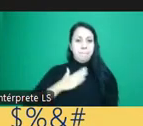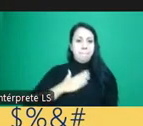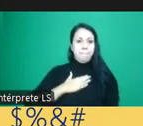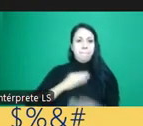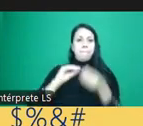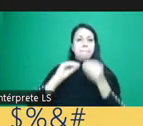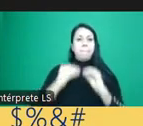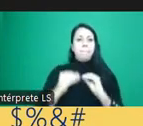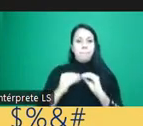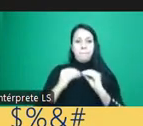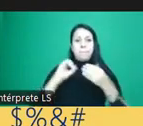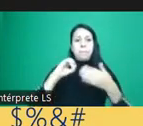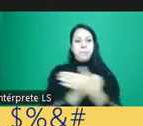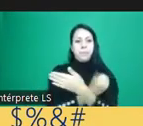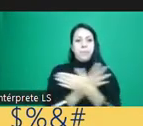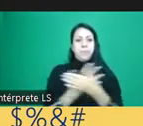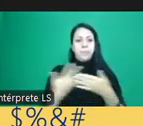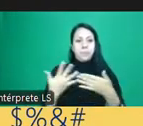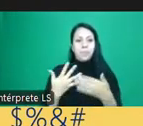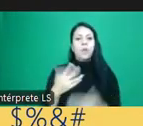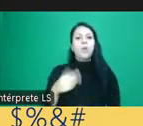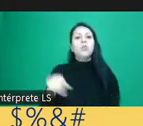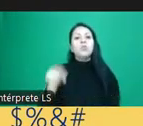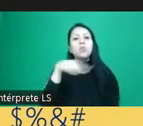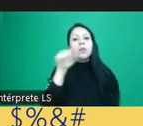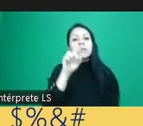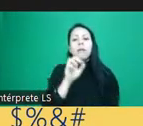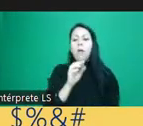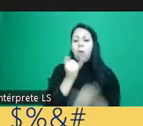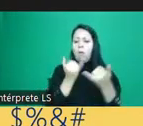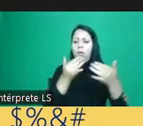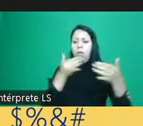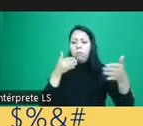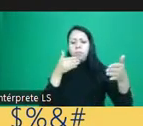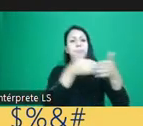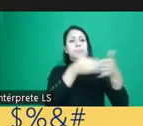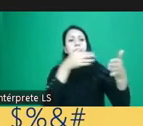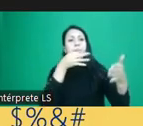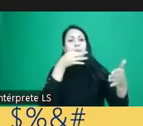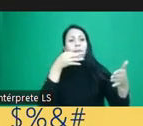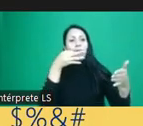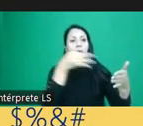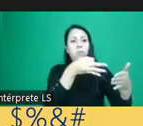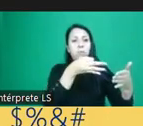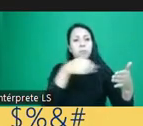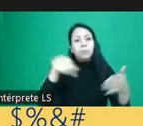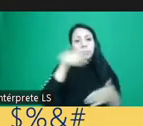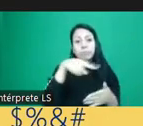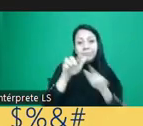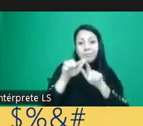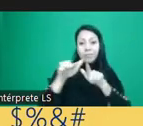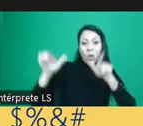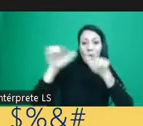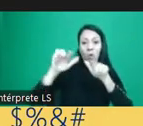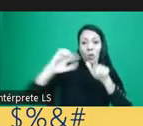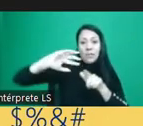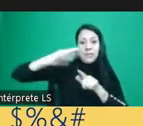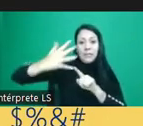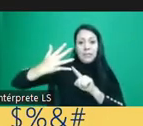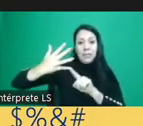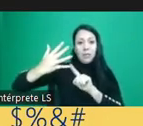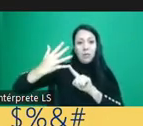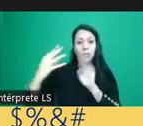Entonces ustedes, hoy quiero denunciar, pongan su lugar 5. Y la forma como lo representan, y decirles que